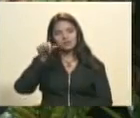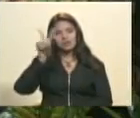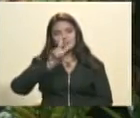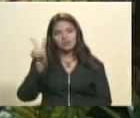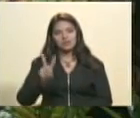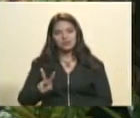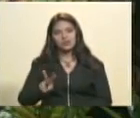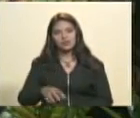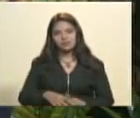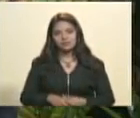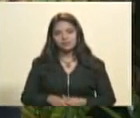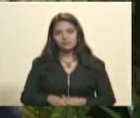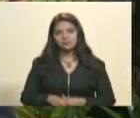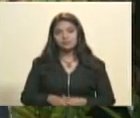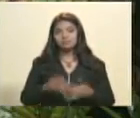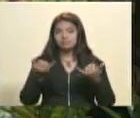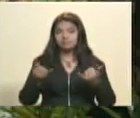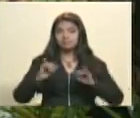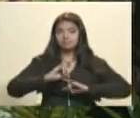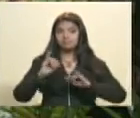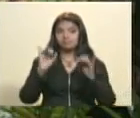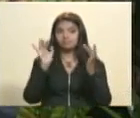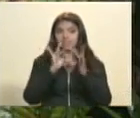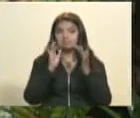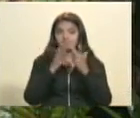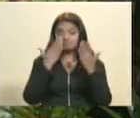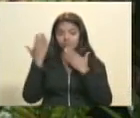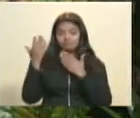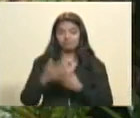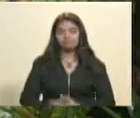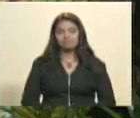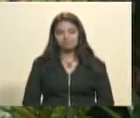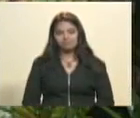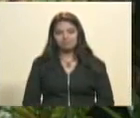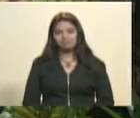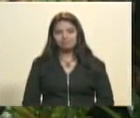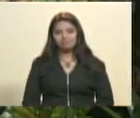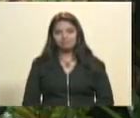nuestro país. Por lo pronto, retornamos el pase a los estudios allá contigo, Yesenia Méndez. Adelante.